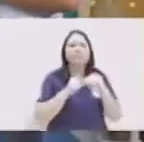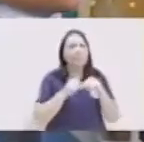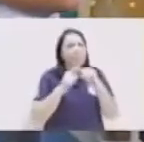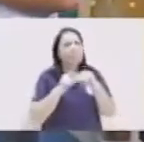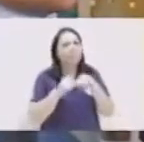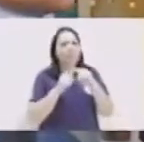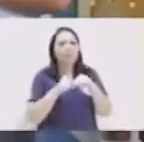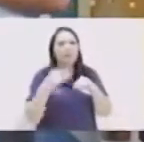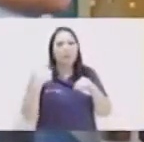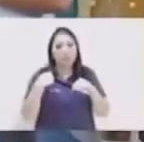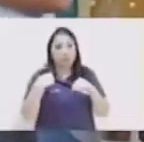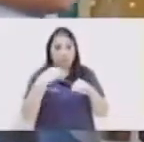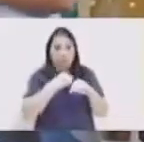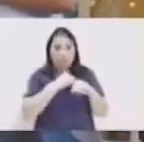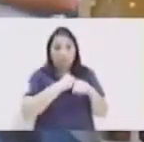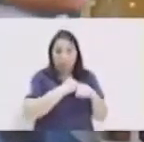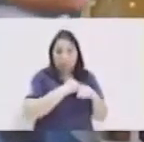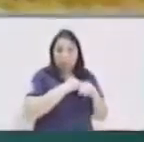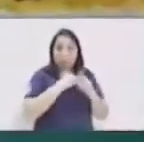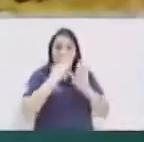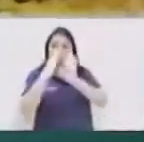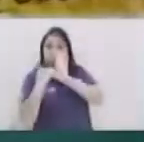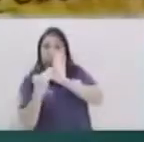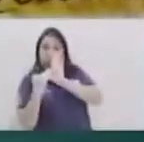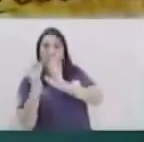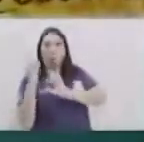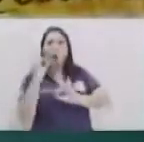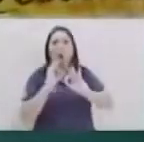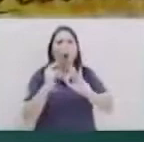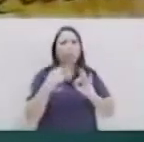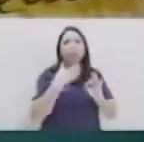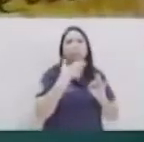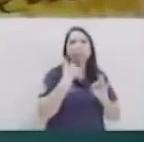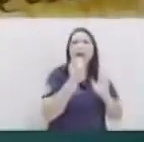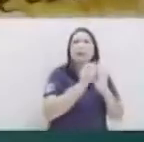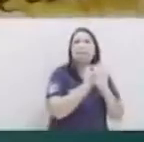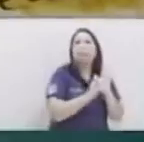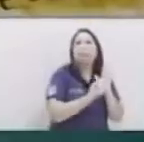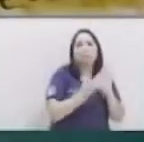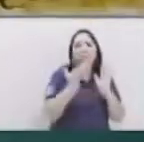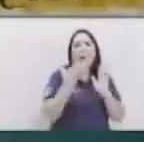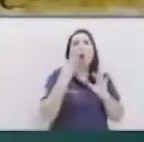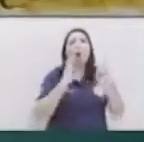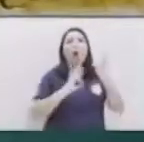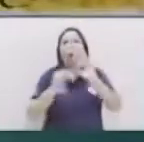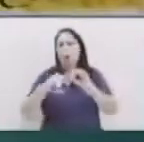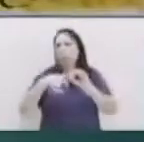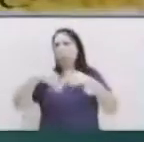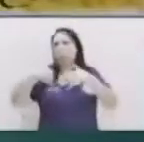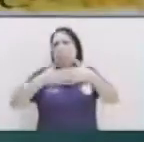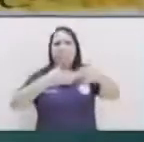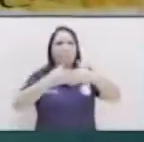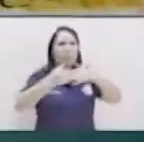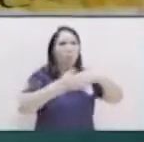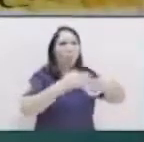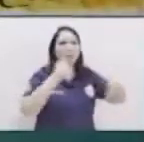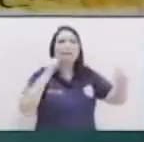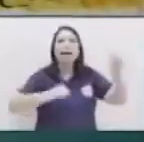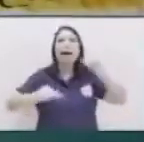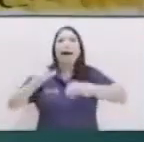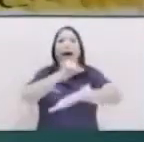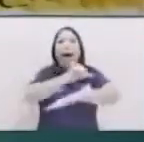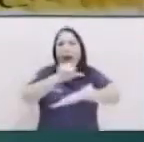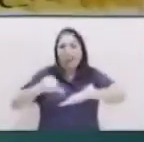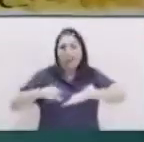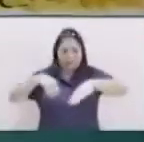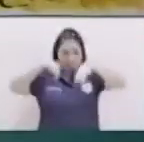la inclinación hacia el arte pictórico o si nos vamos a inclinar hacia cualquier otra rama del arte, porque hay que recordar que el arte no es solo pintura